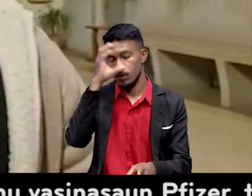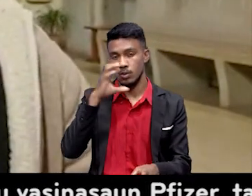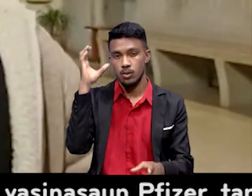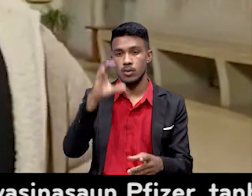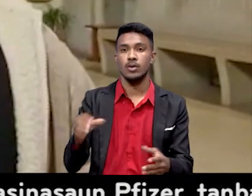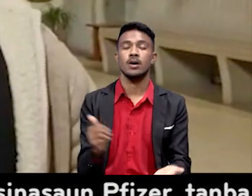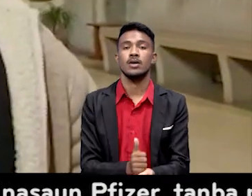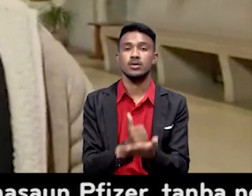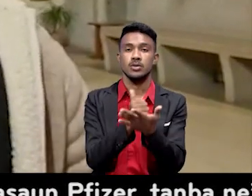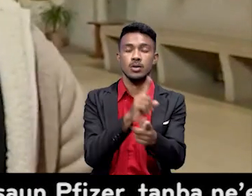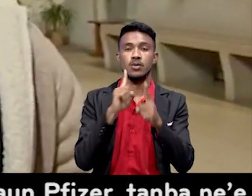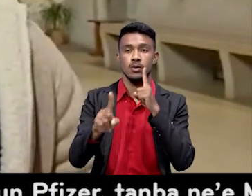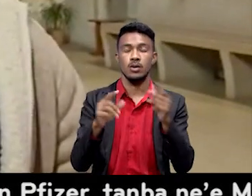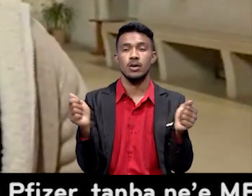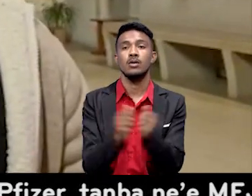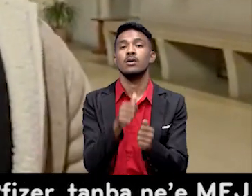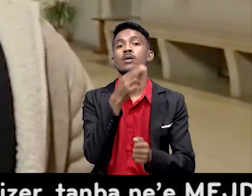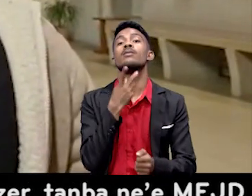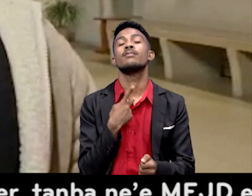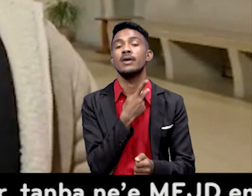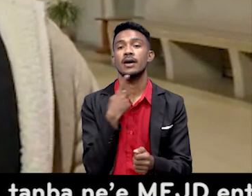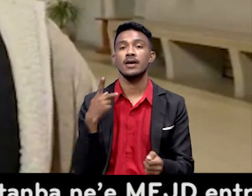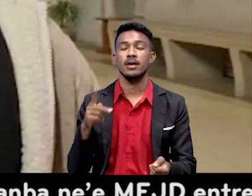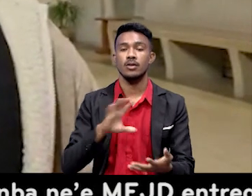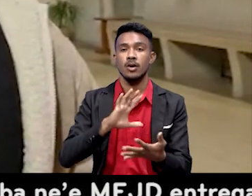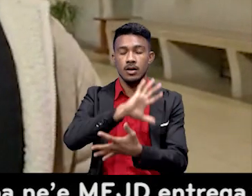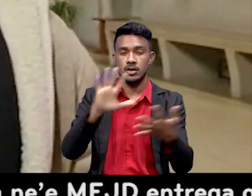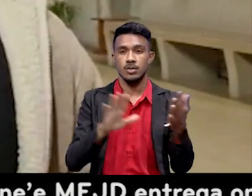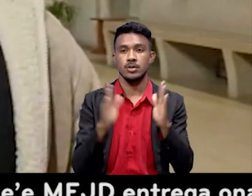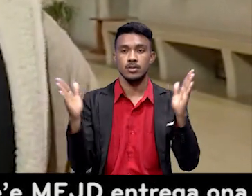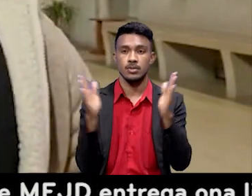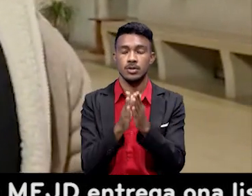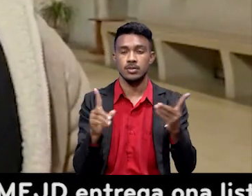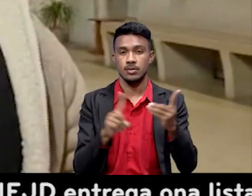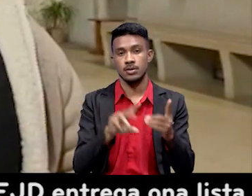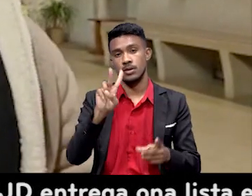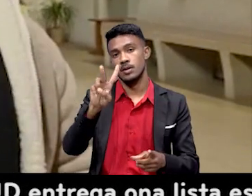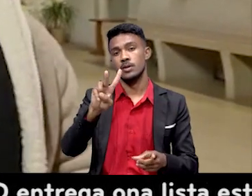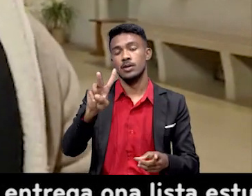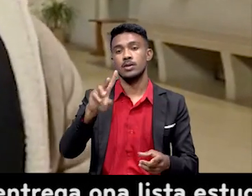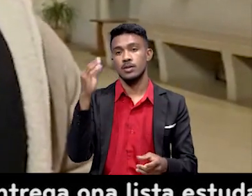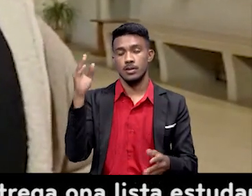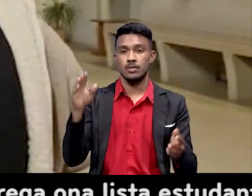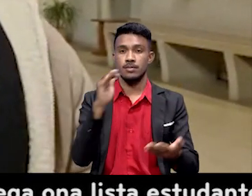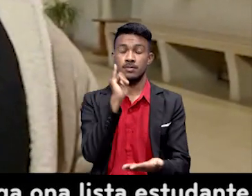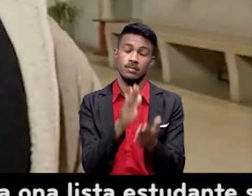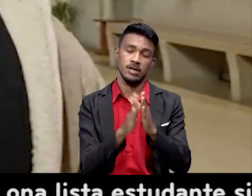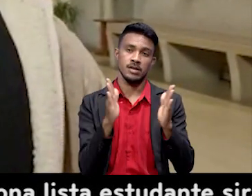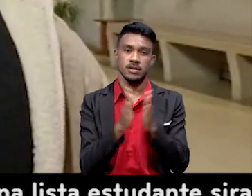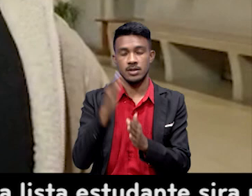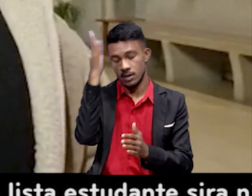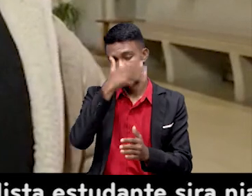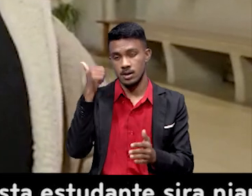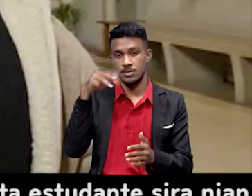va malo hoy curio padre hoy organiza misa le cuya mira hoy en va de 2 dia de juntos niña misa capaz y después en un momento tenemos